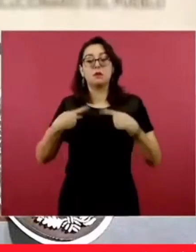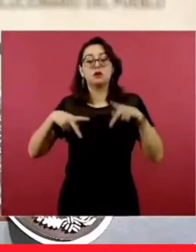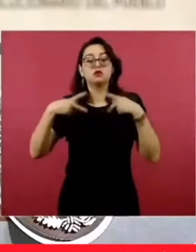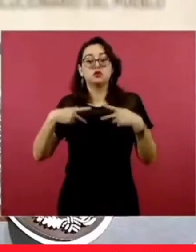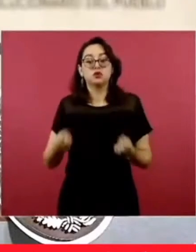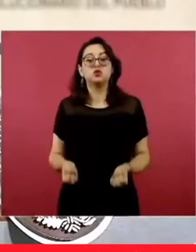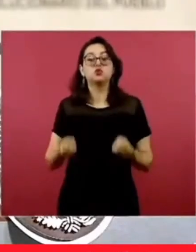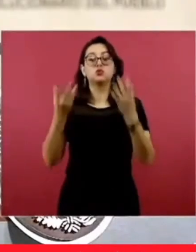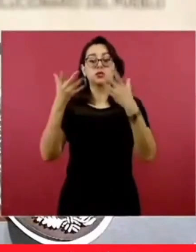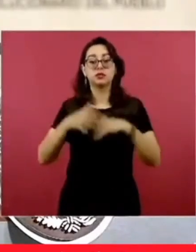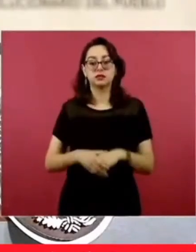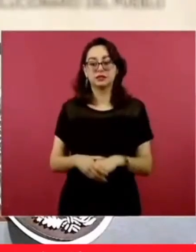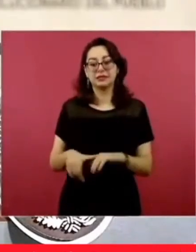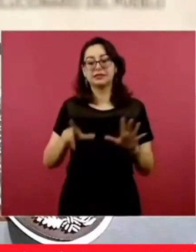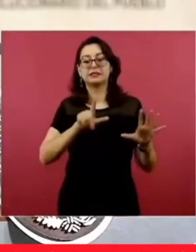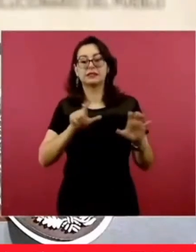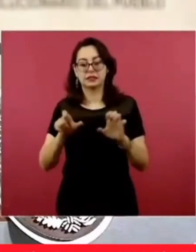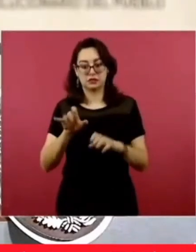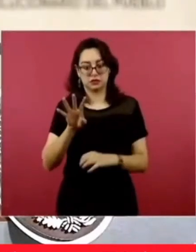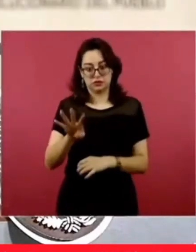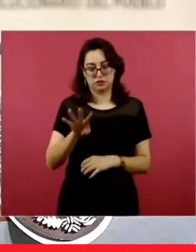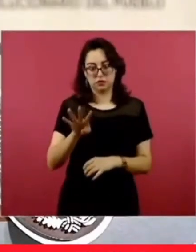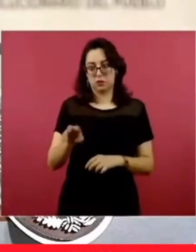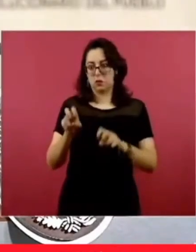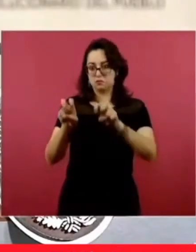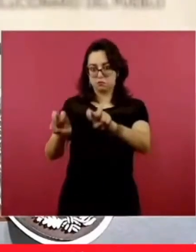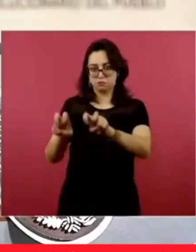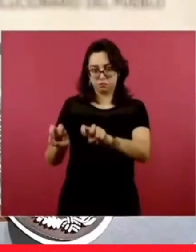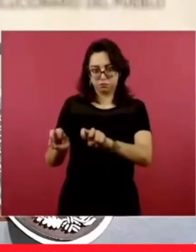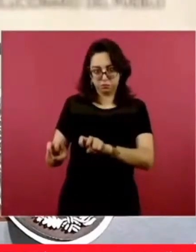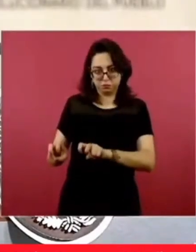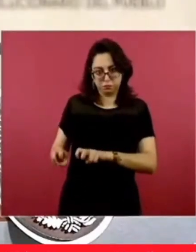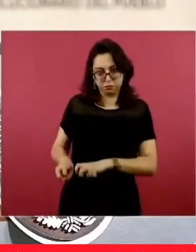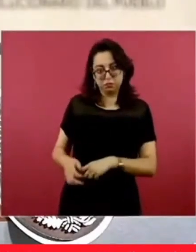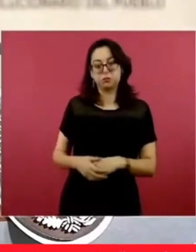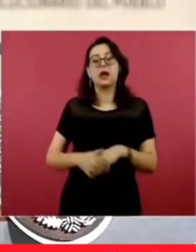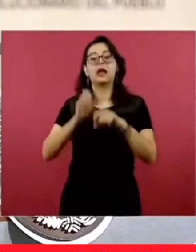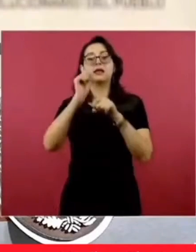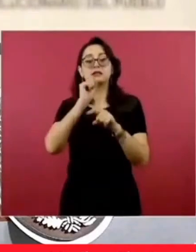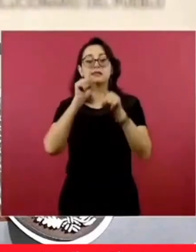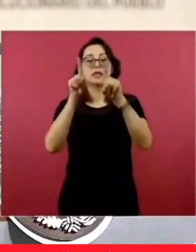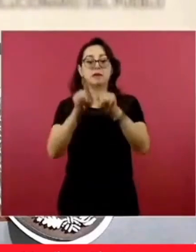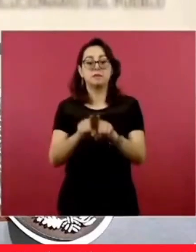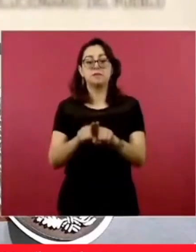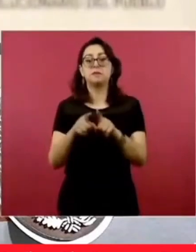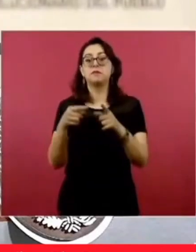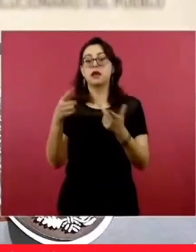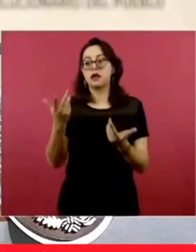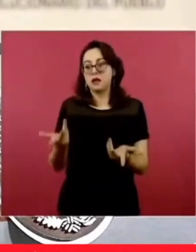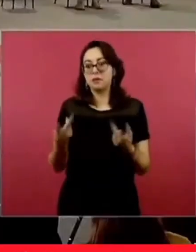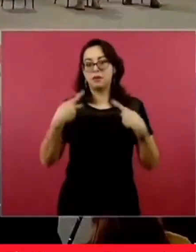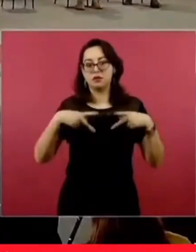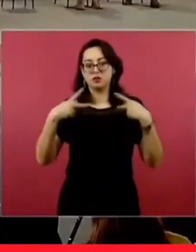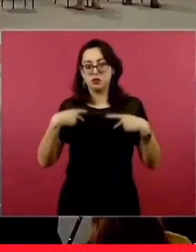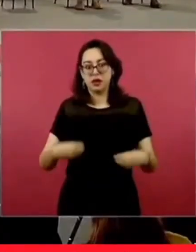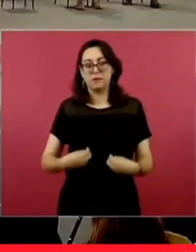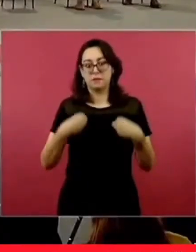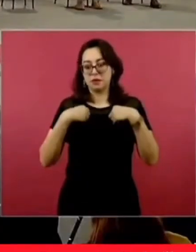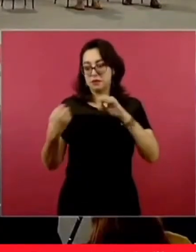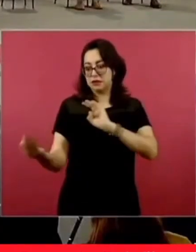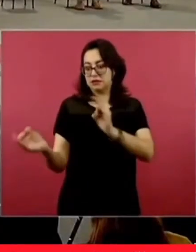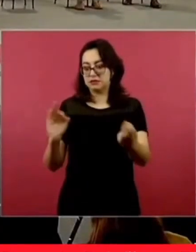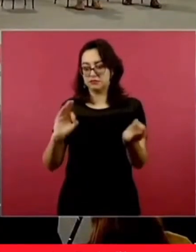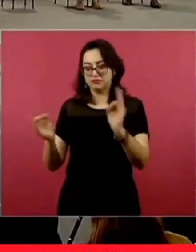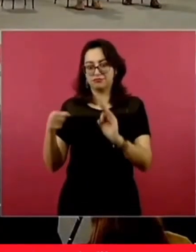719 pasajeros y pues también beneficiará a las comunidades de Tultitlán, Tultepec y